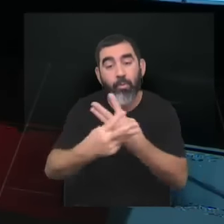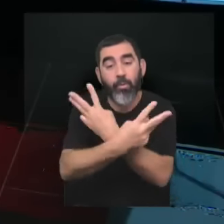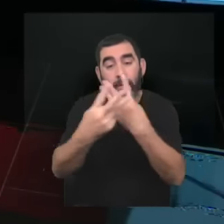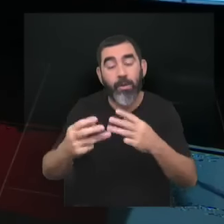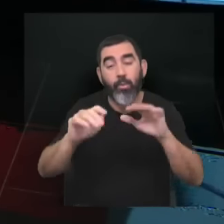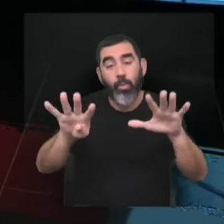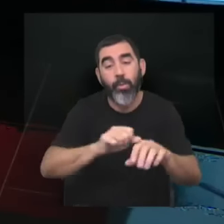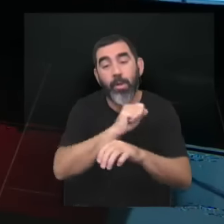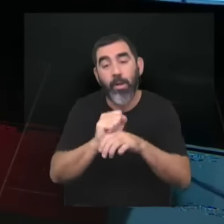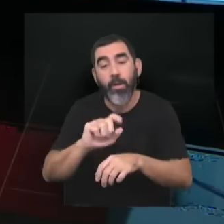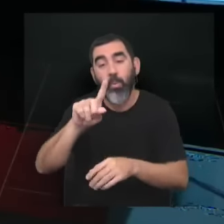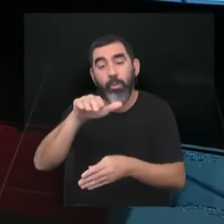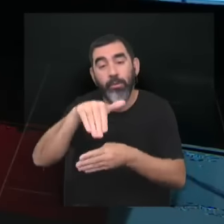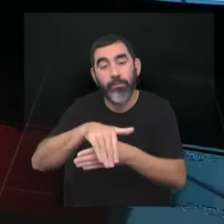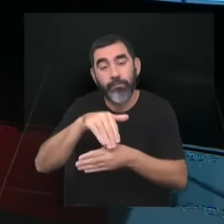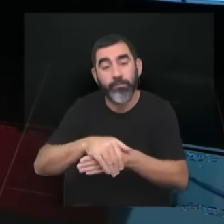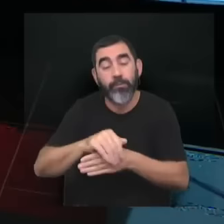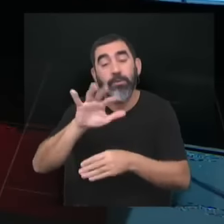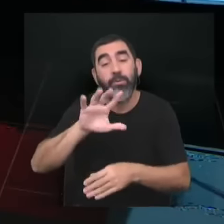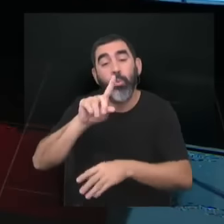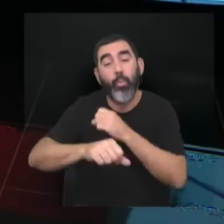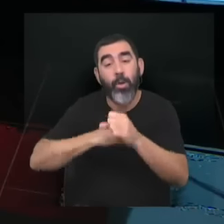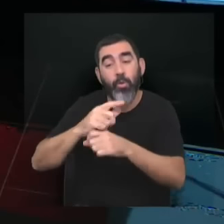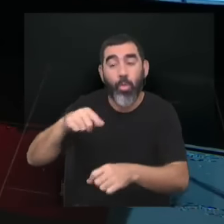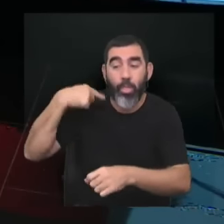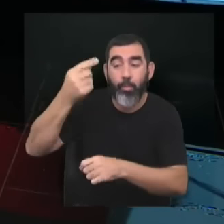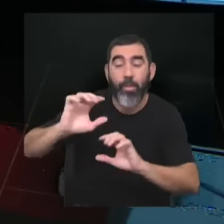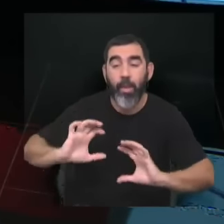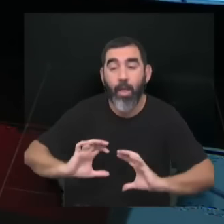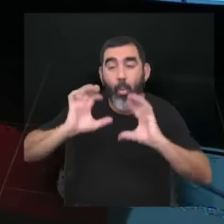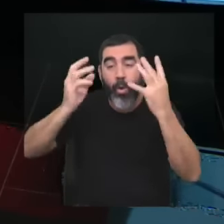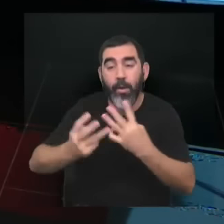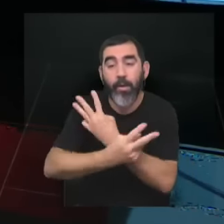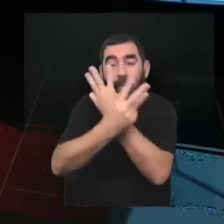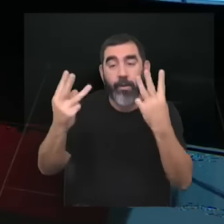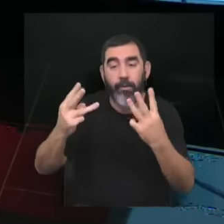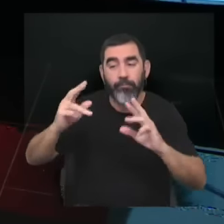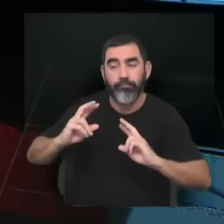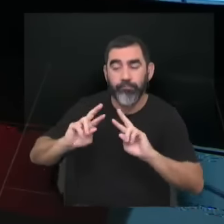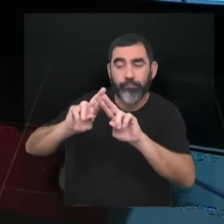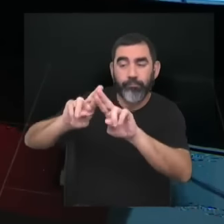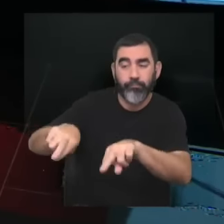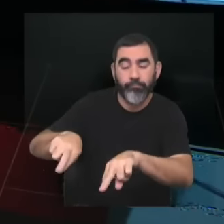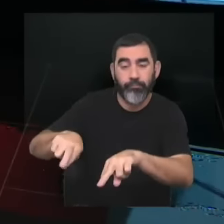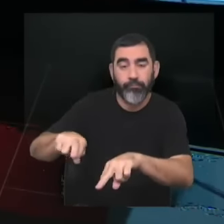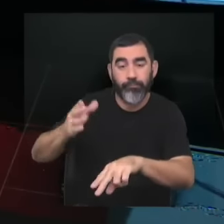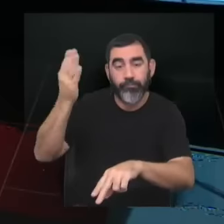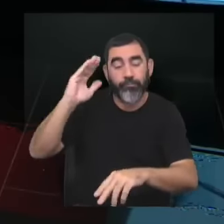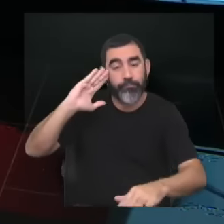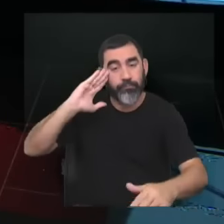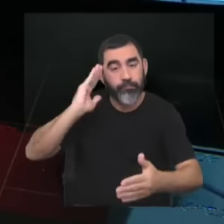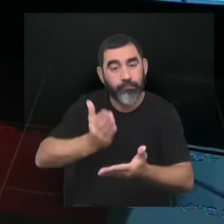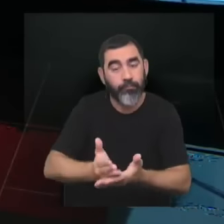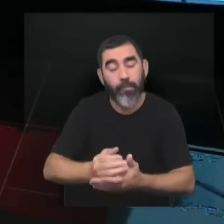de 9 a 13 horas a 51 años de la huelga general que rechazó en ese momento la eh El golpe de